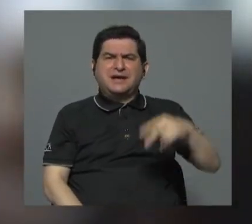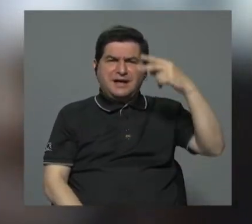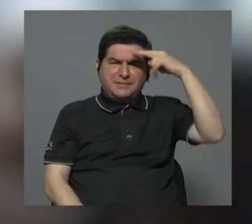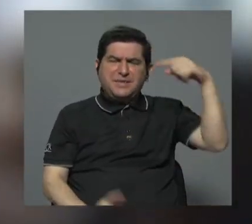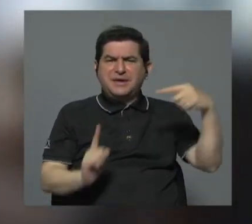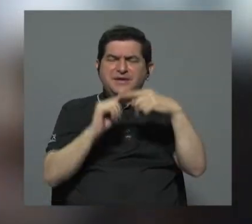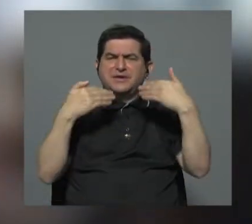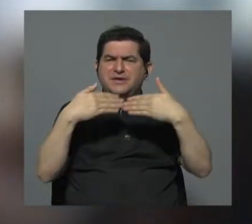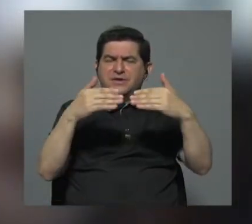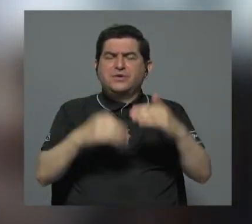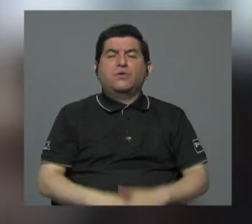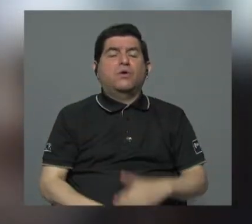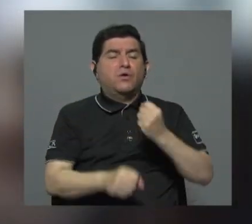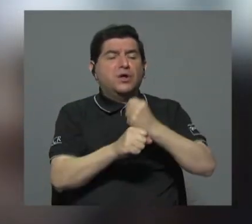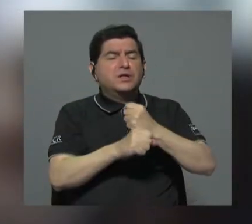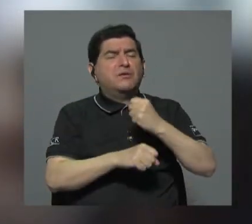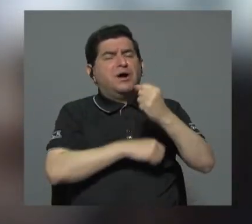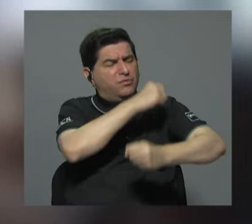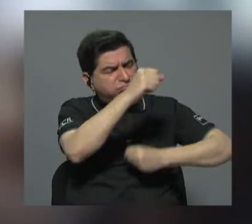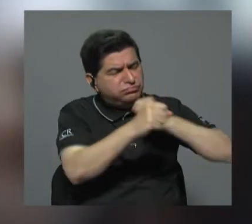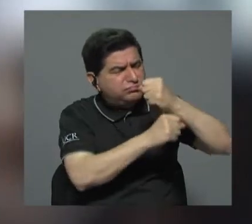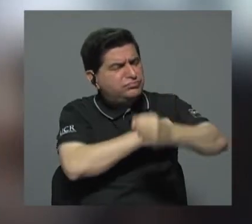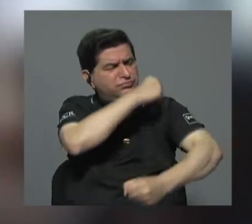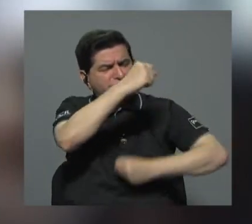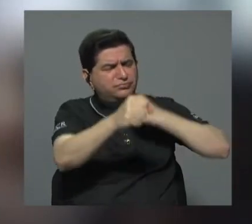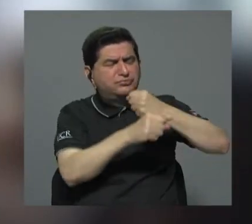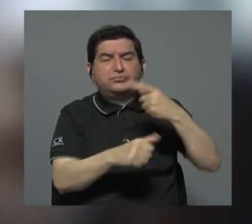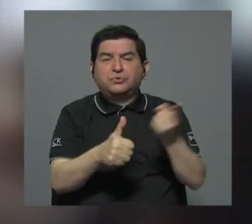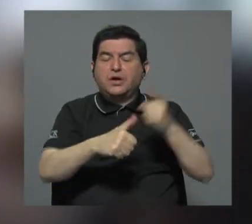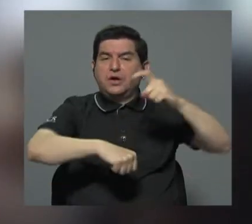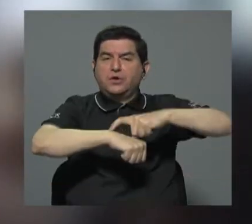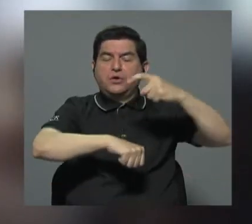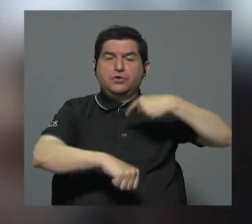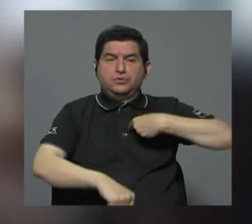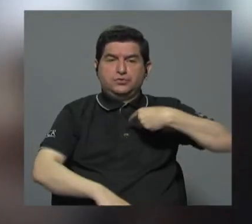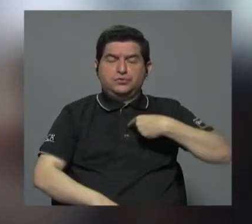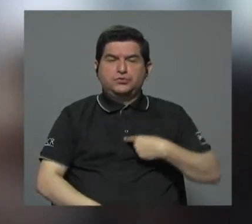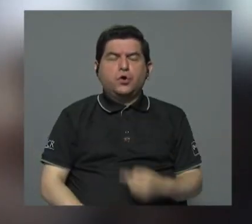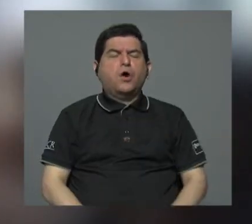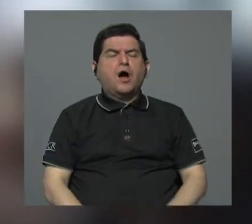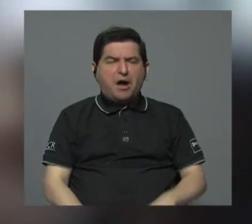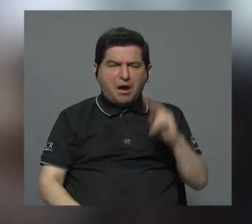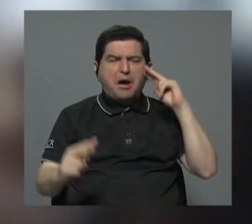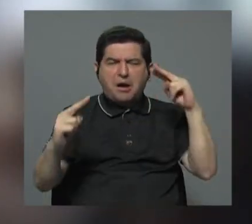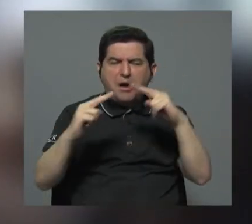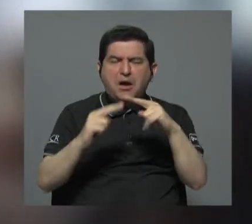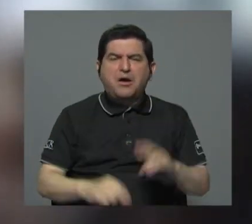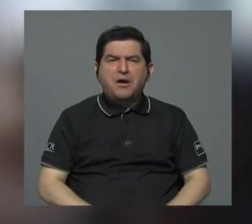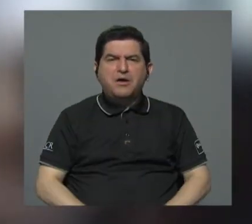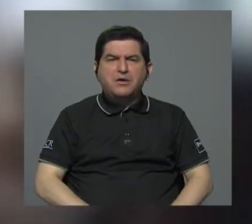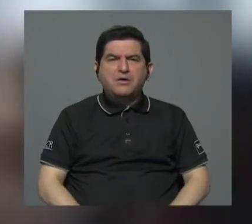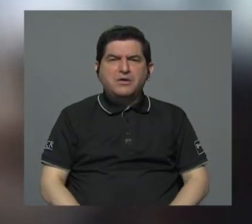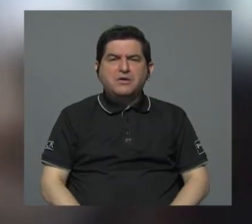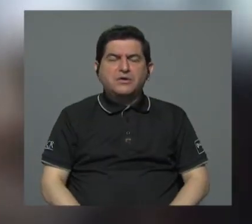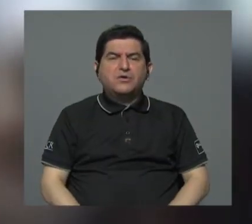el trabajo ha sido de largos años. Yo en un principio estoy, como digo, muy familiarizada con la heráldica y con